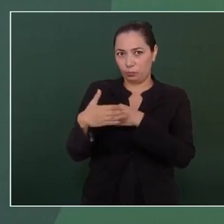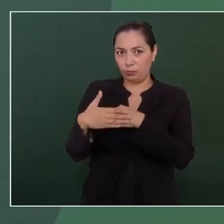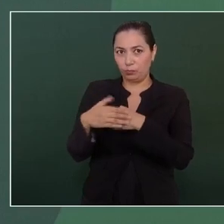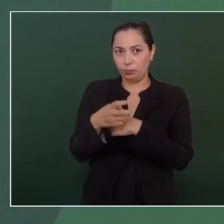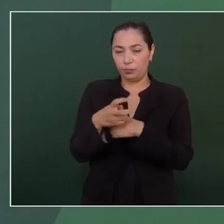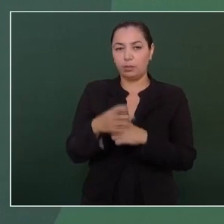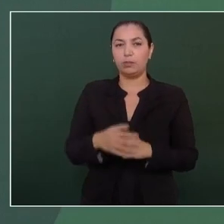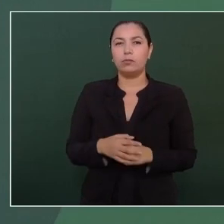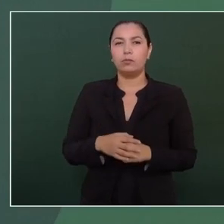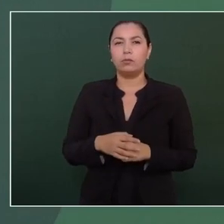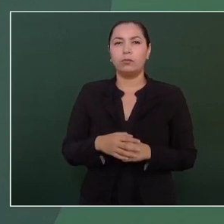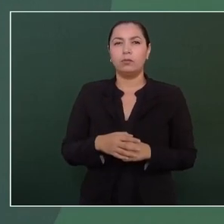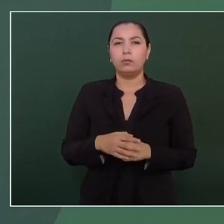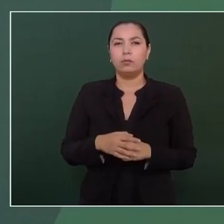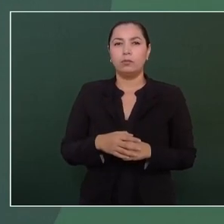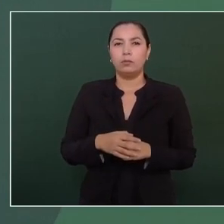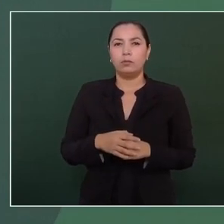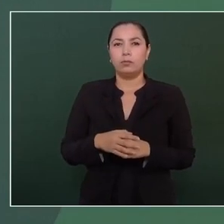a